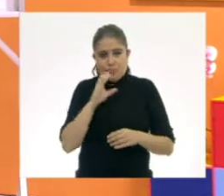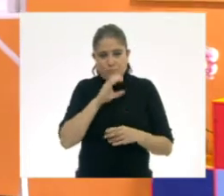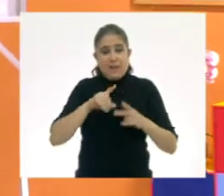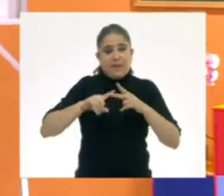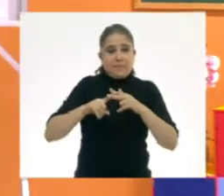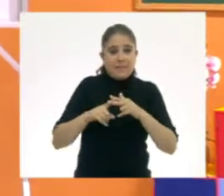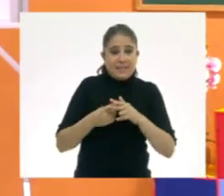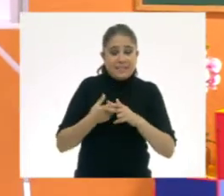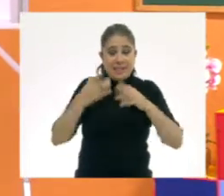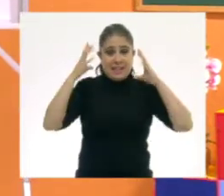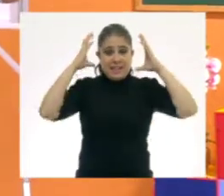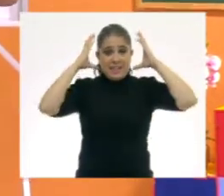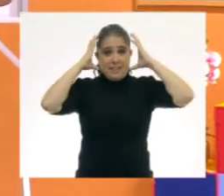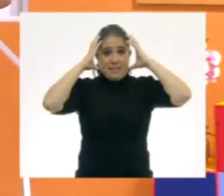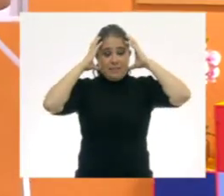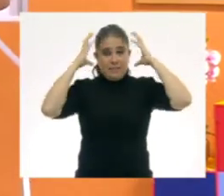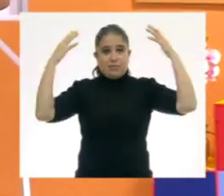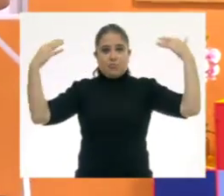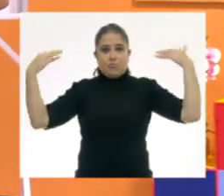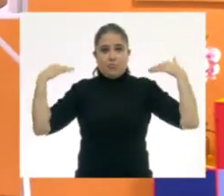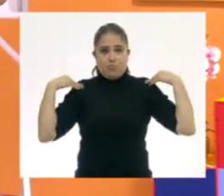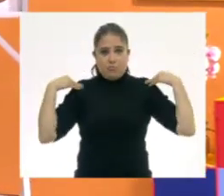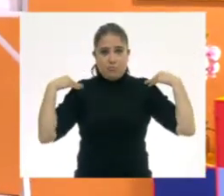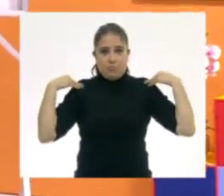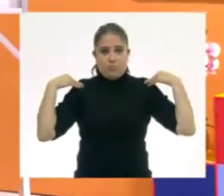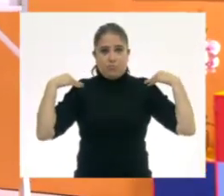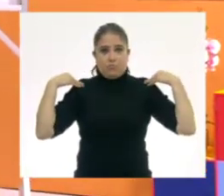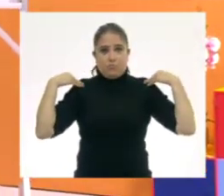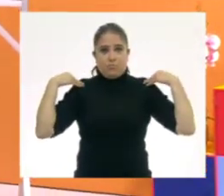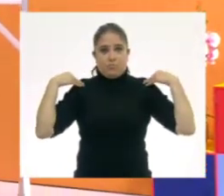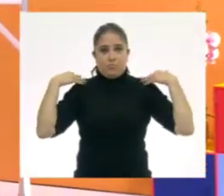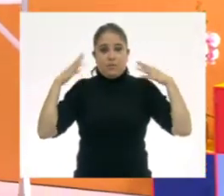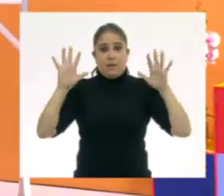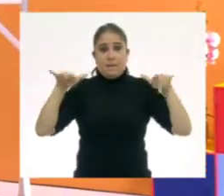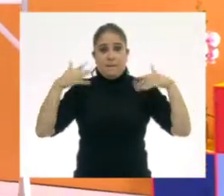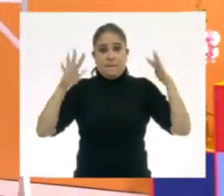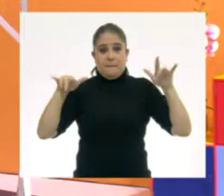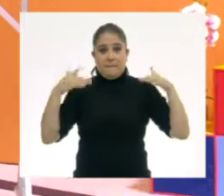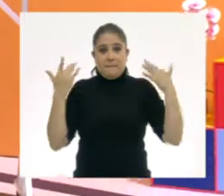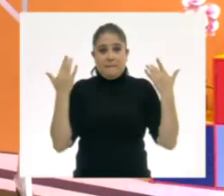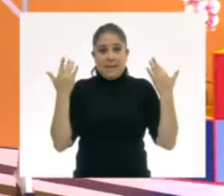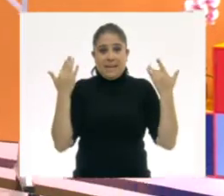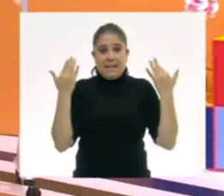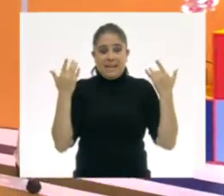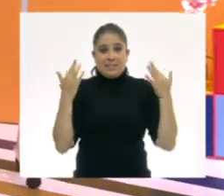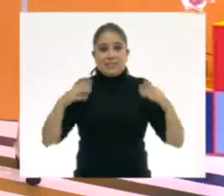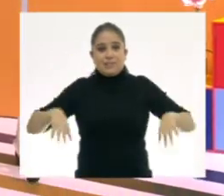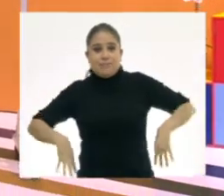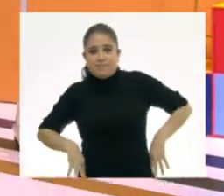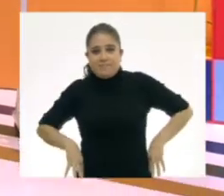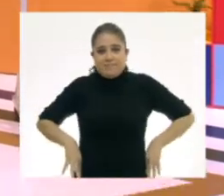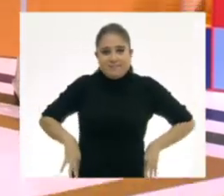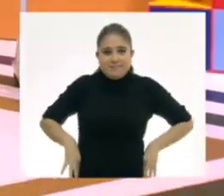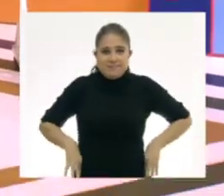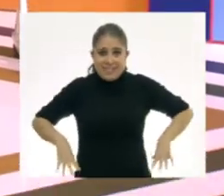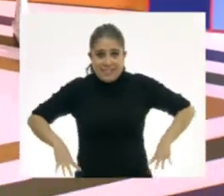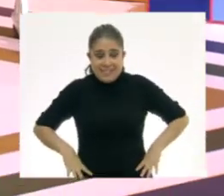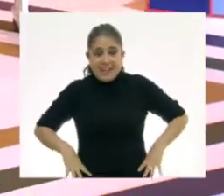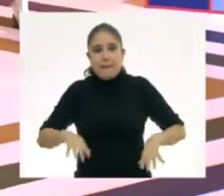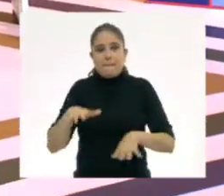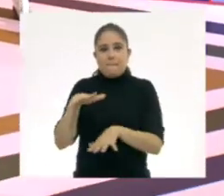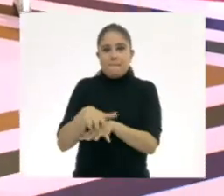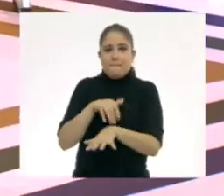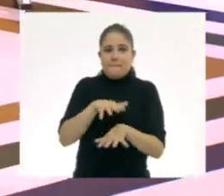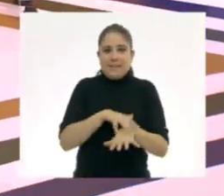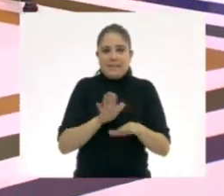empezar desde la cabeza, los hombros, las manos, la cadera y